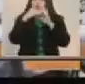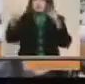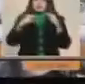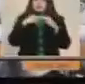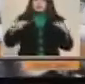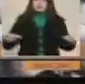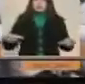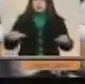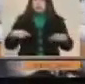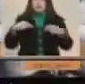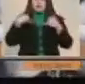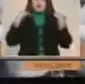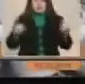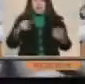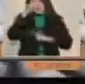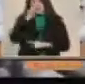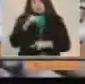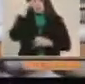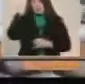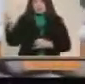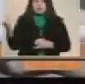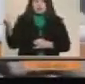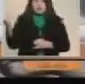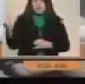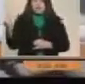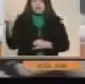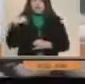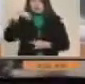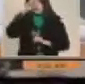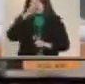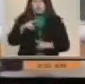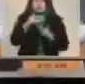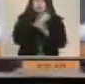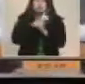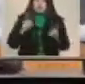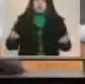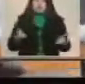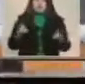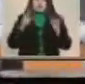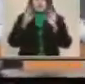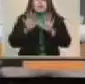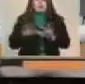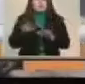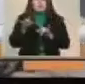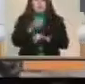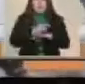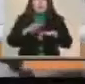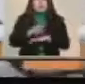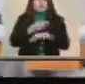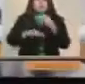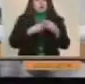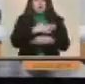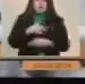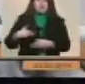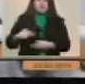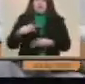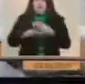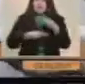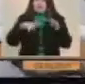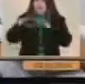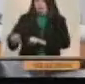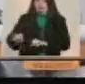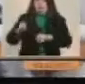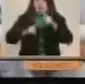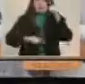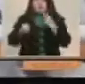nosotros creemos en el respeto a las ideas nosotros creemos en el respeto a la democracia y si este gobierno pretende convertirnos a todos en comunista y